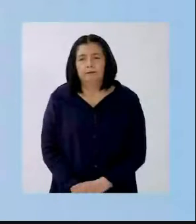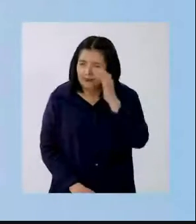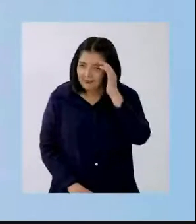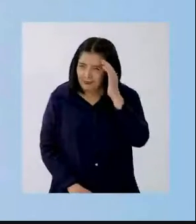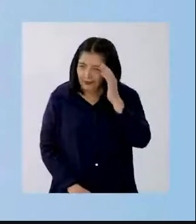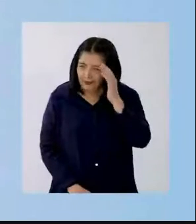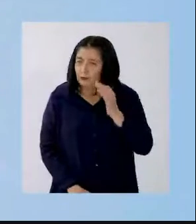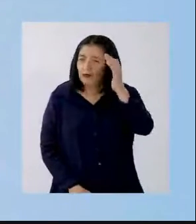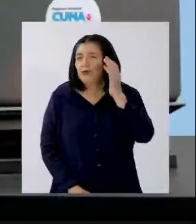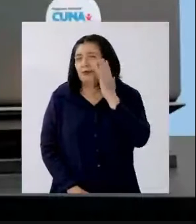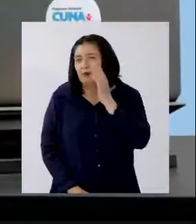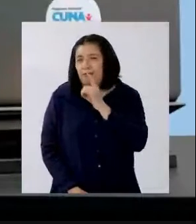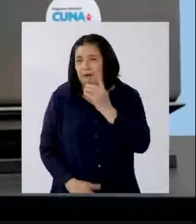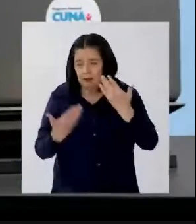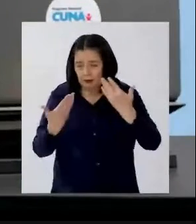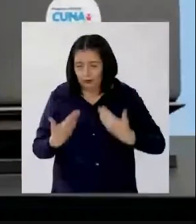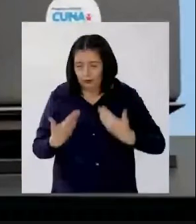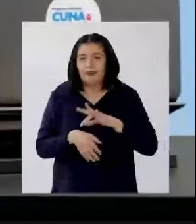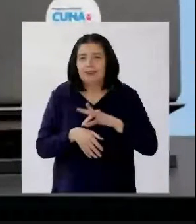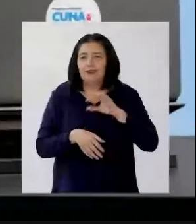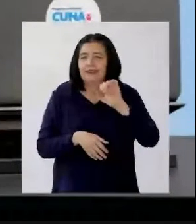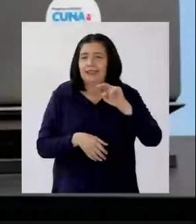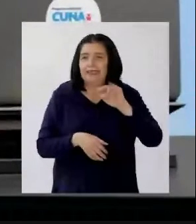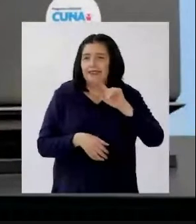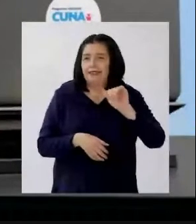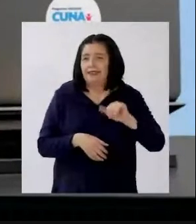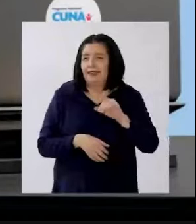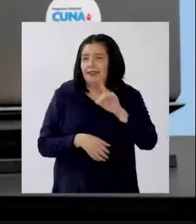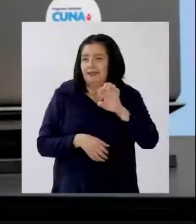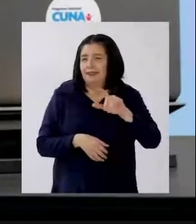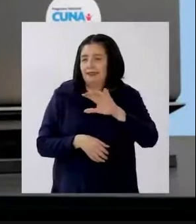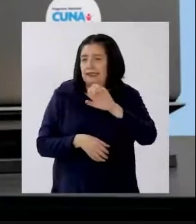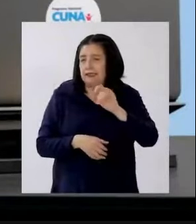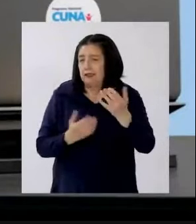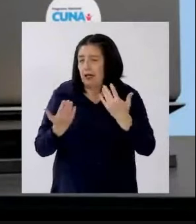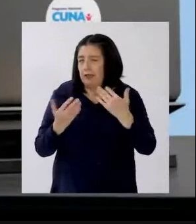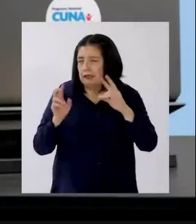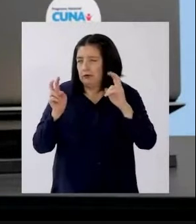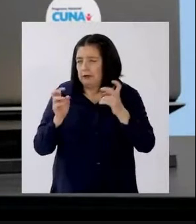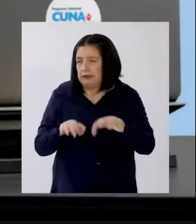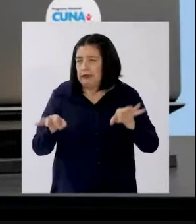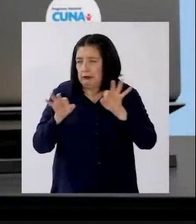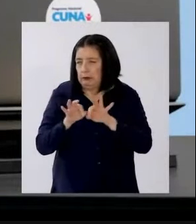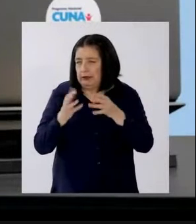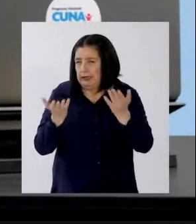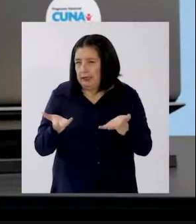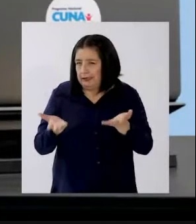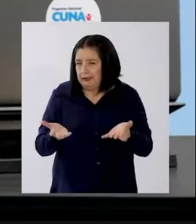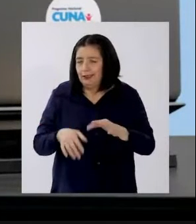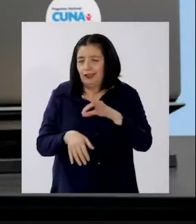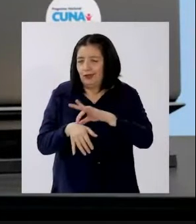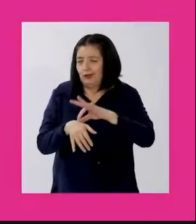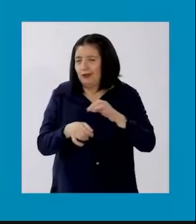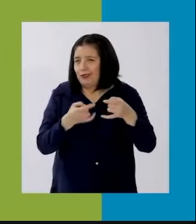Hola futuros mamá y papá, yo soy la doctora Angélica del Castillo y hoy quiero hablarles de un tema muy importante aquí en